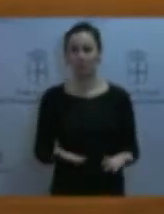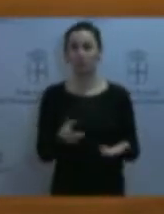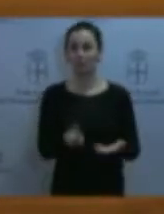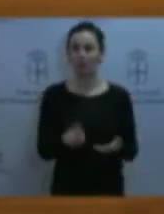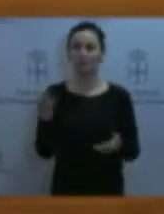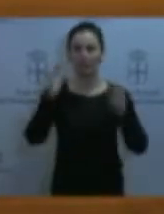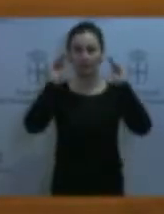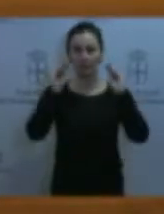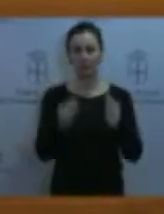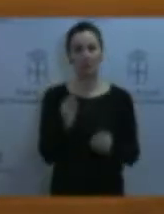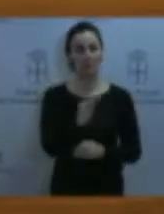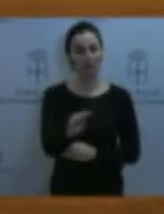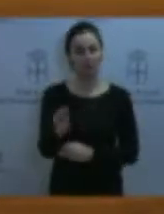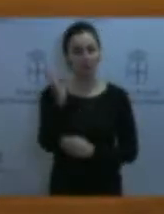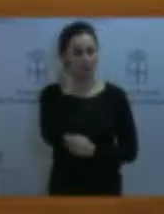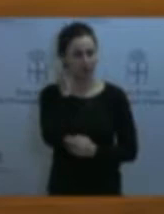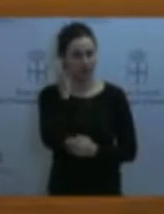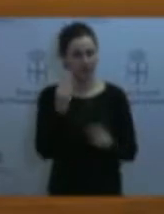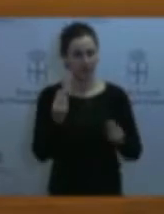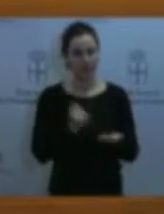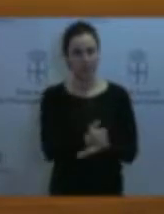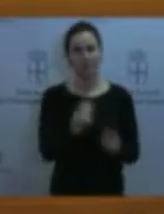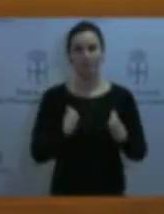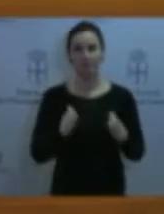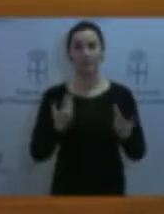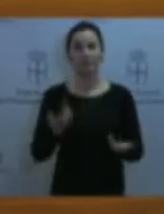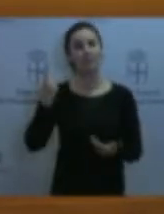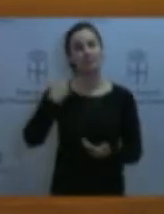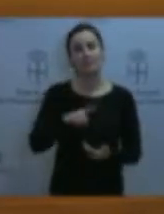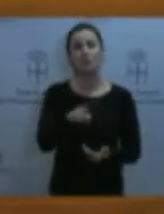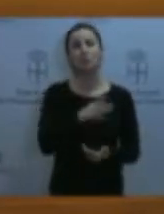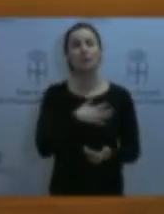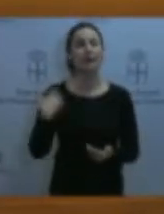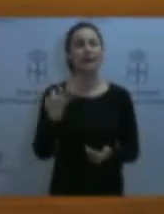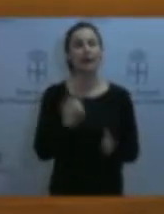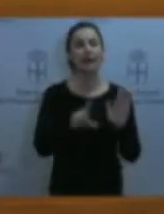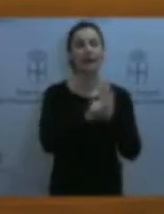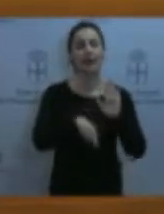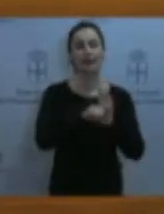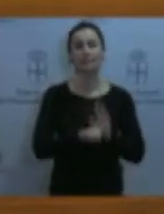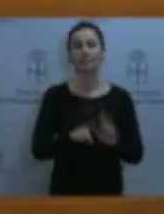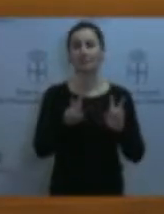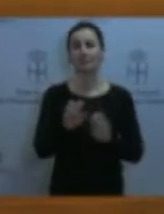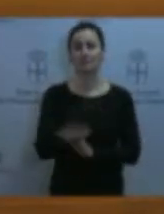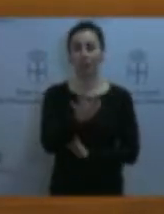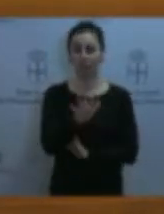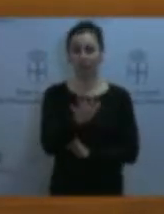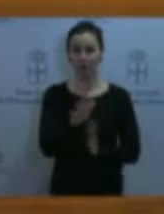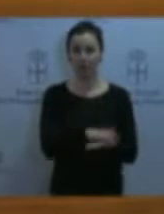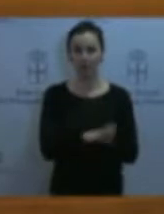estas voluntades es imprescindible y está marcado en la ley. El capítulo 5 habla de los análisis y estudios de las mujeres en el